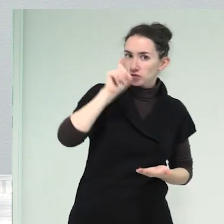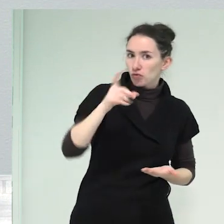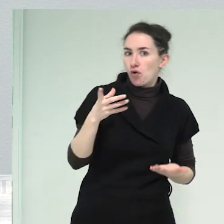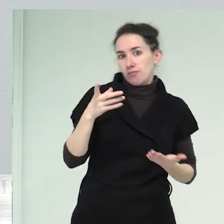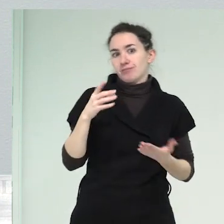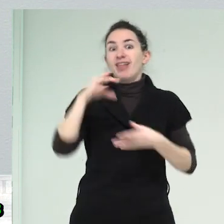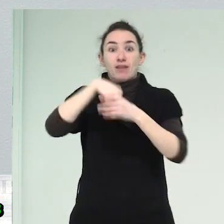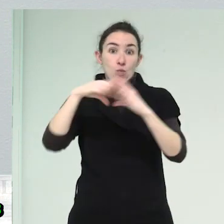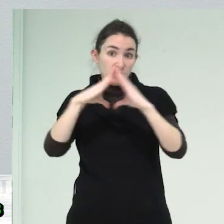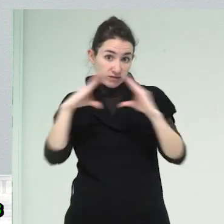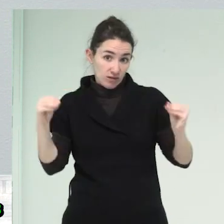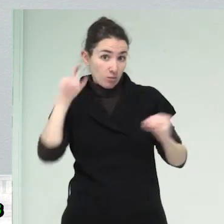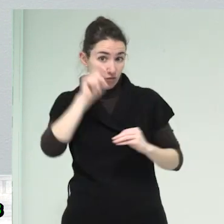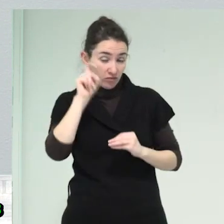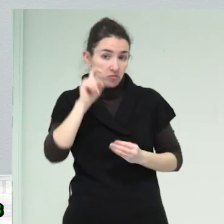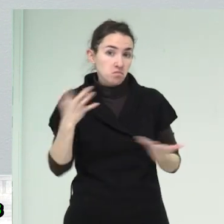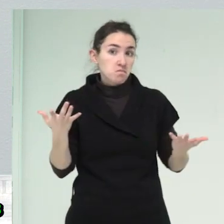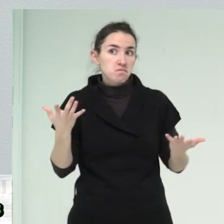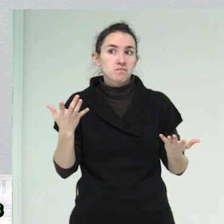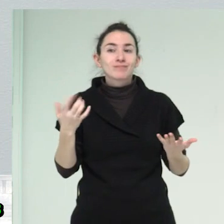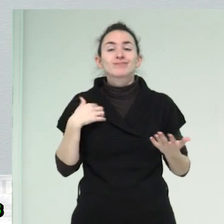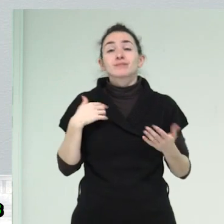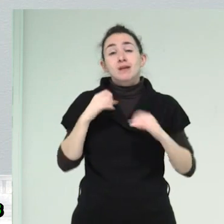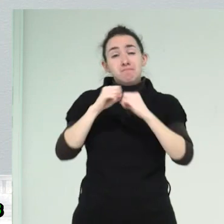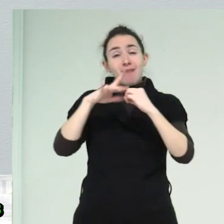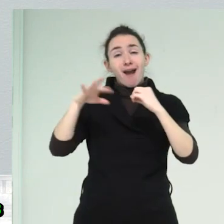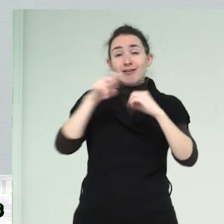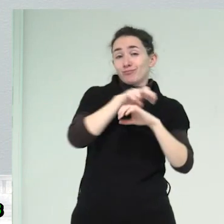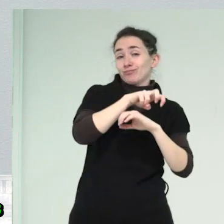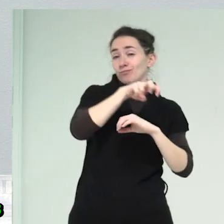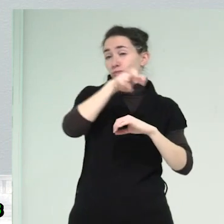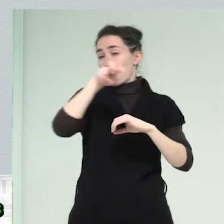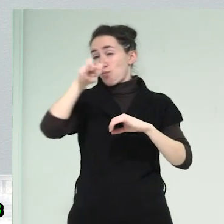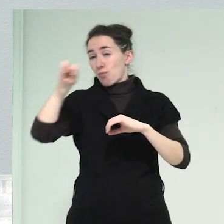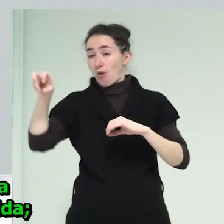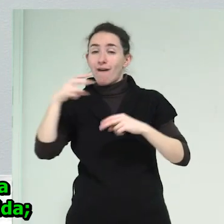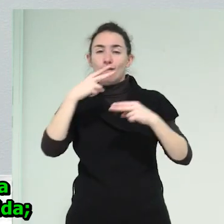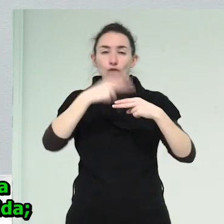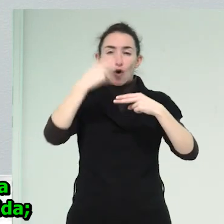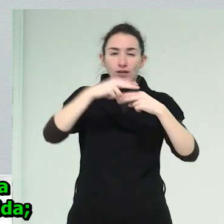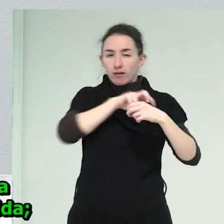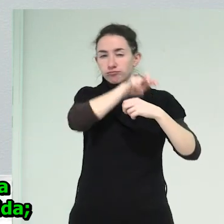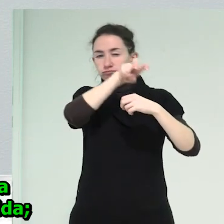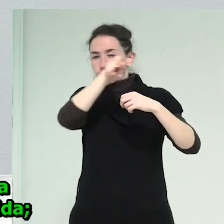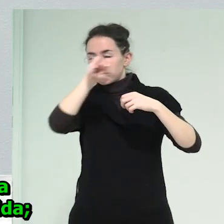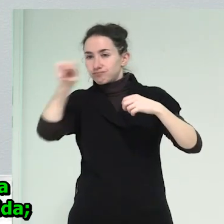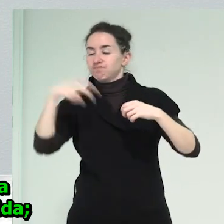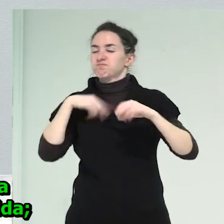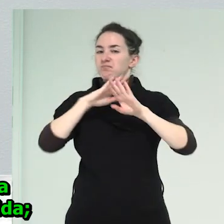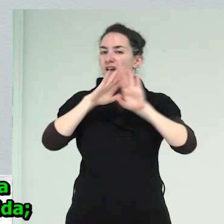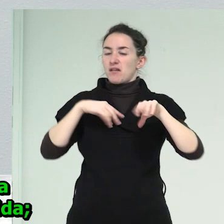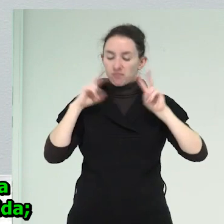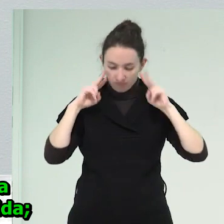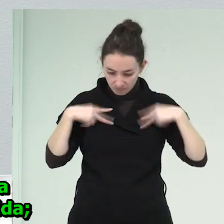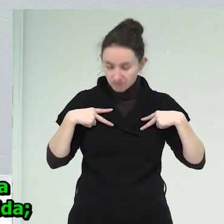profesora universitaria, porque cuando crucé el mar y cuando crucé todas las fronteras, me di cuenta que todo lo que